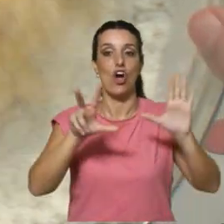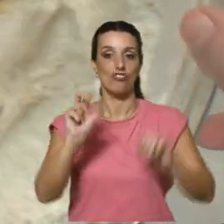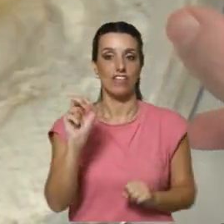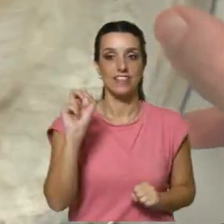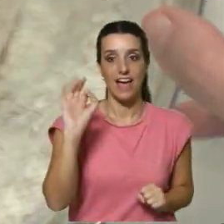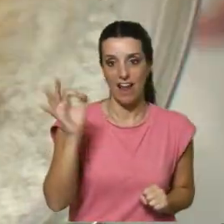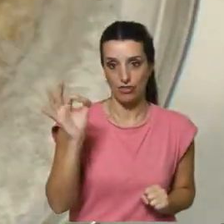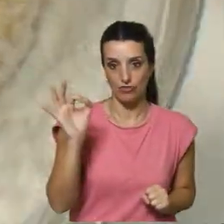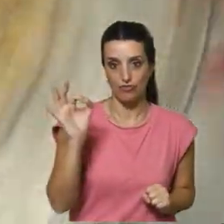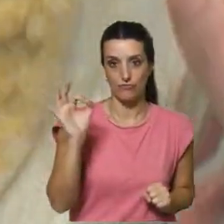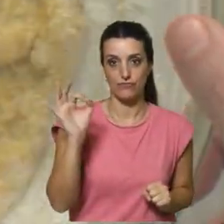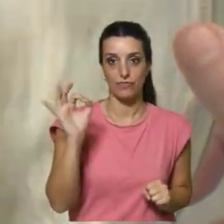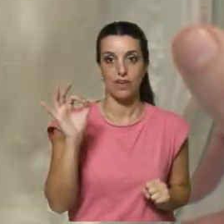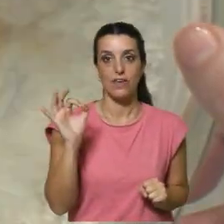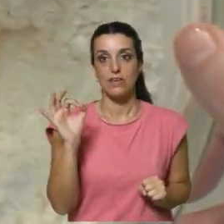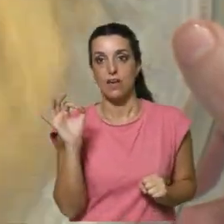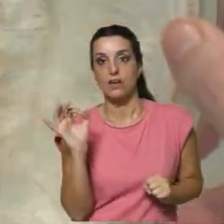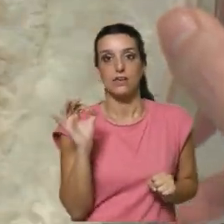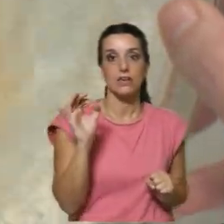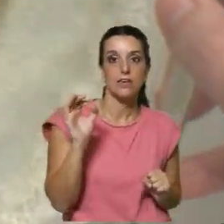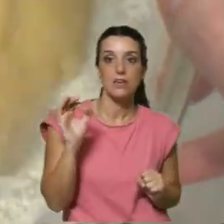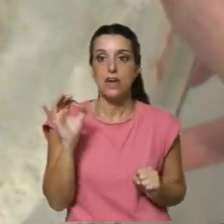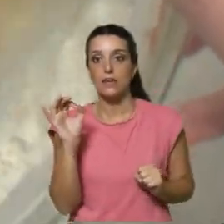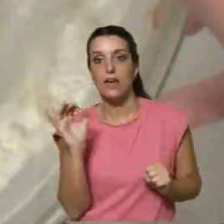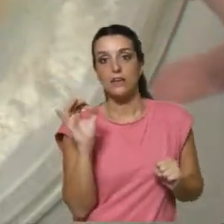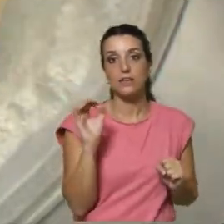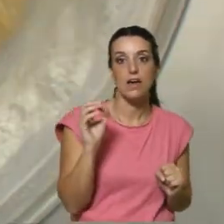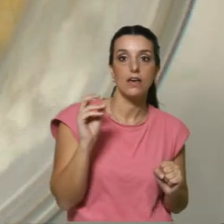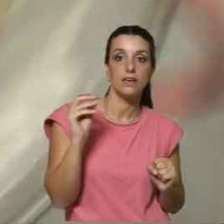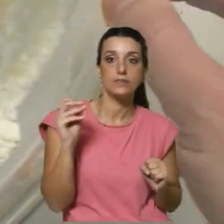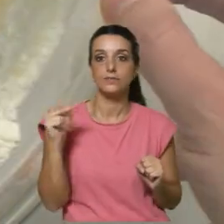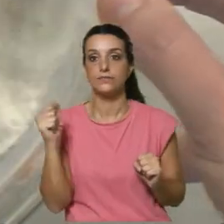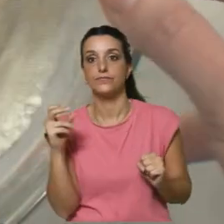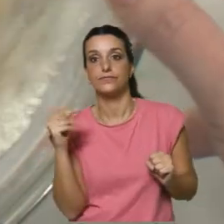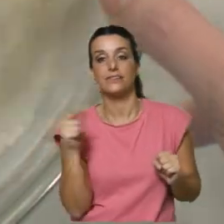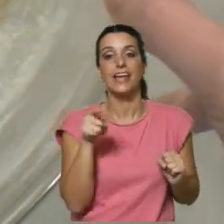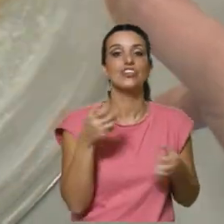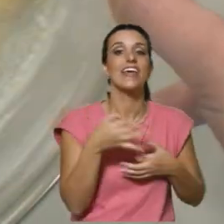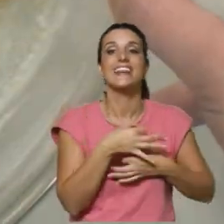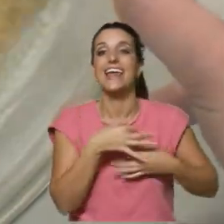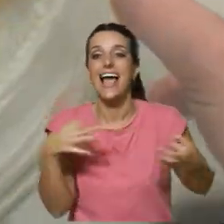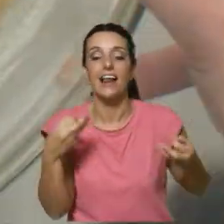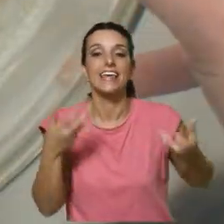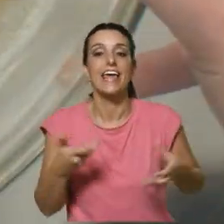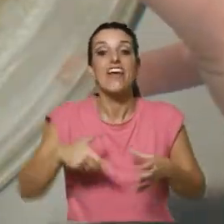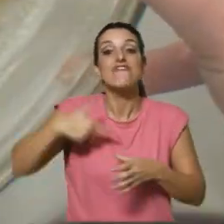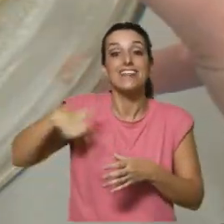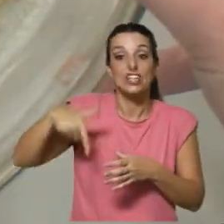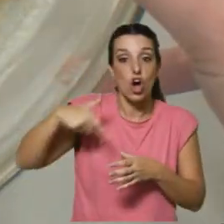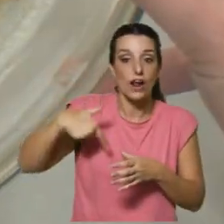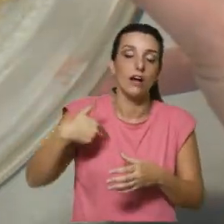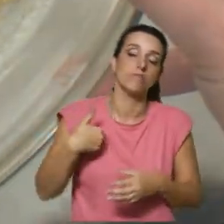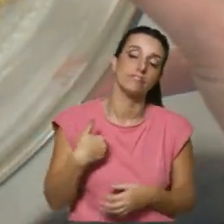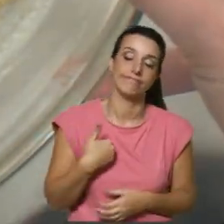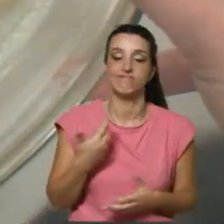grados. ¿Ah? Vas mezclando bien. Esto es ideal si vos lo querés hacer con la batidora. Viste que yo soy